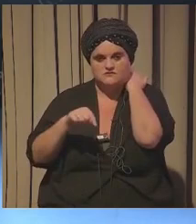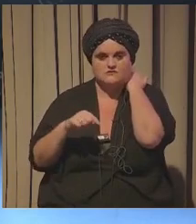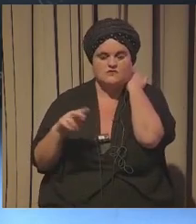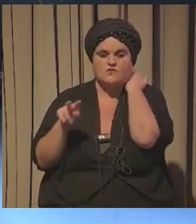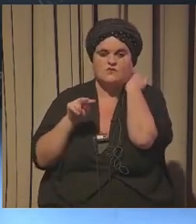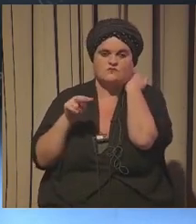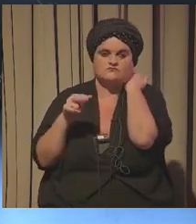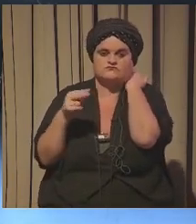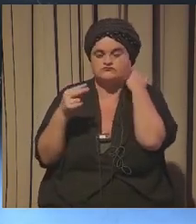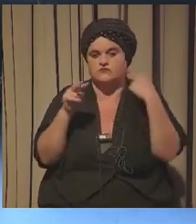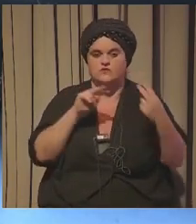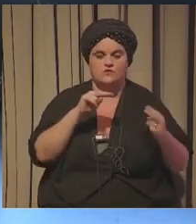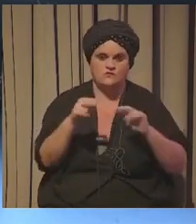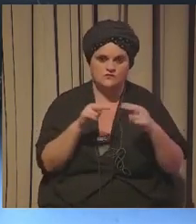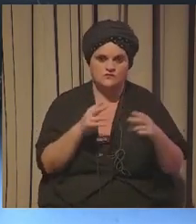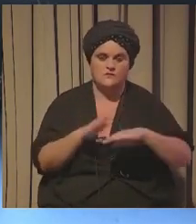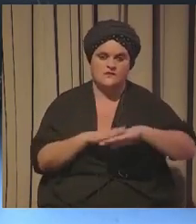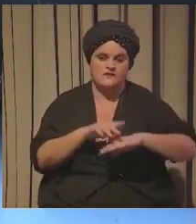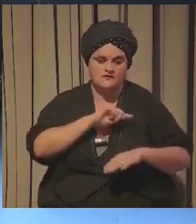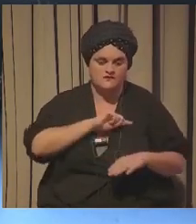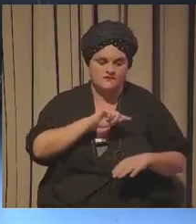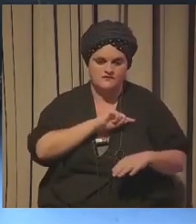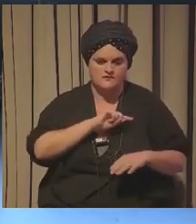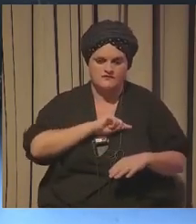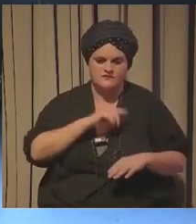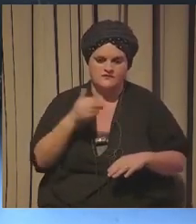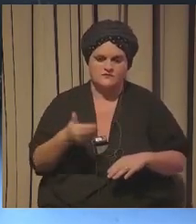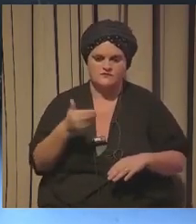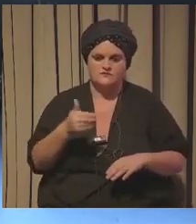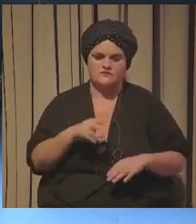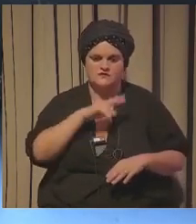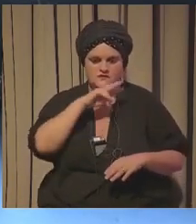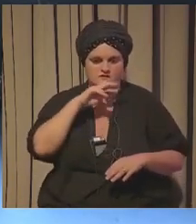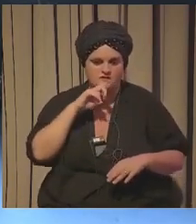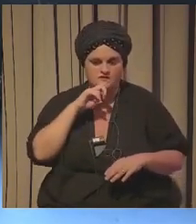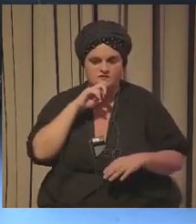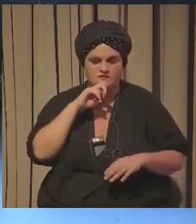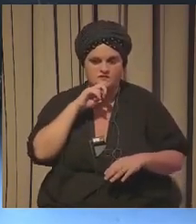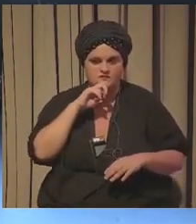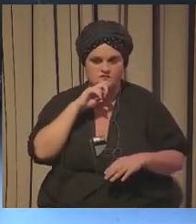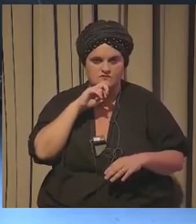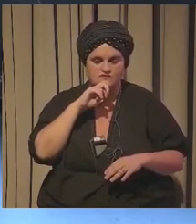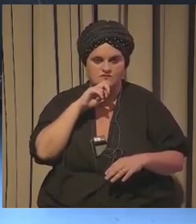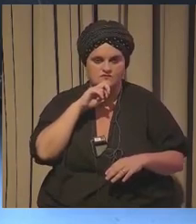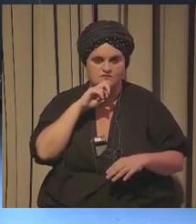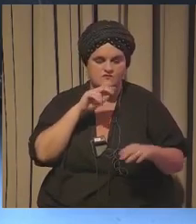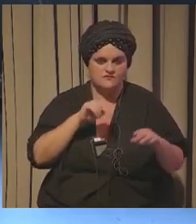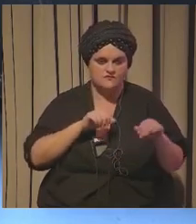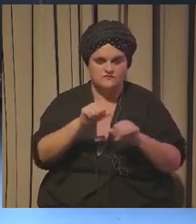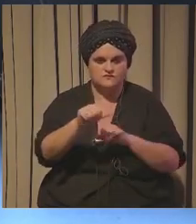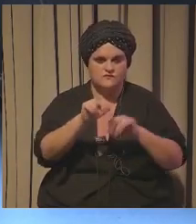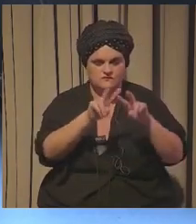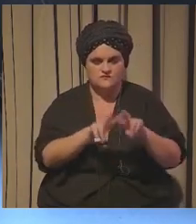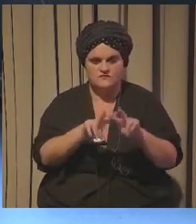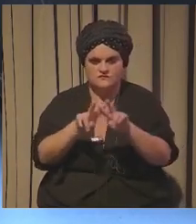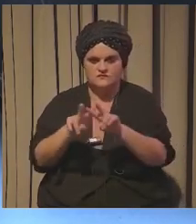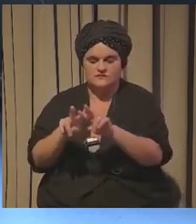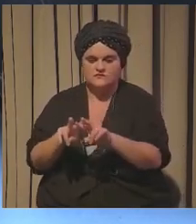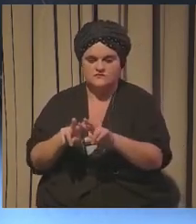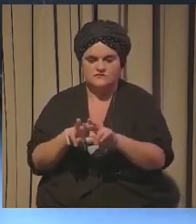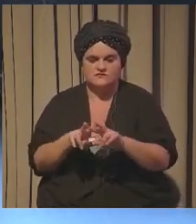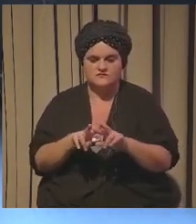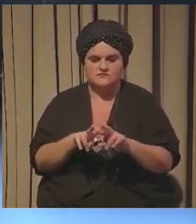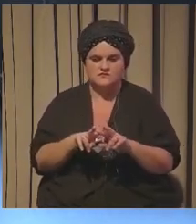para concienciar sobre la importancia y también el valor que tienen las tendencias, el análisis de futuros y esta nueva forma